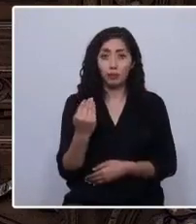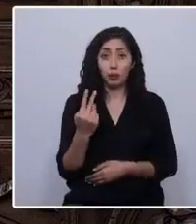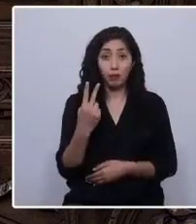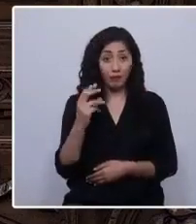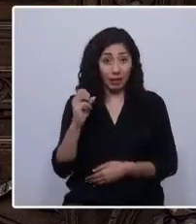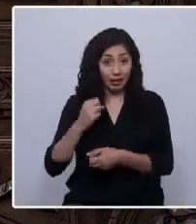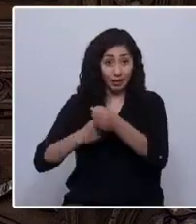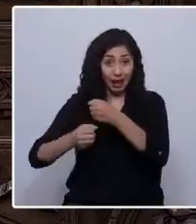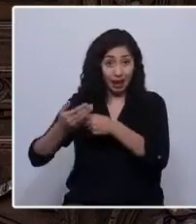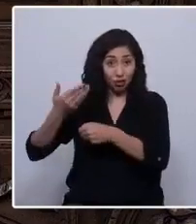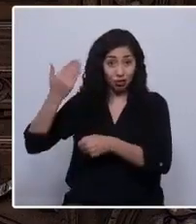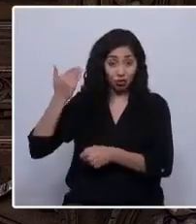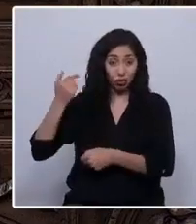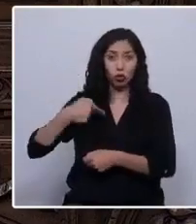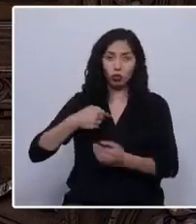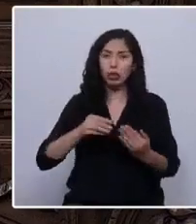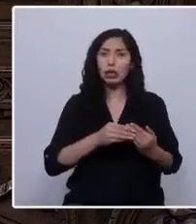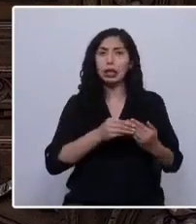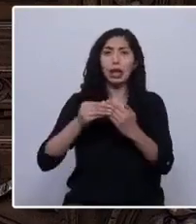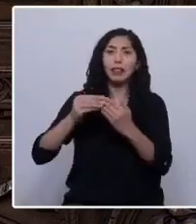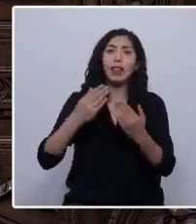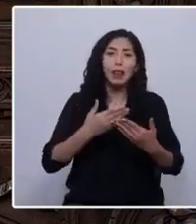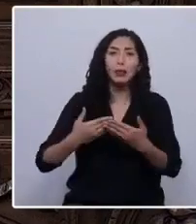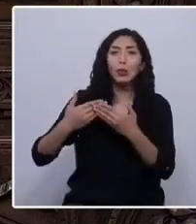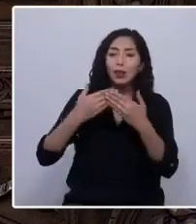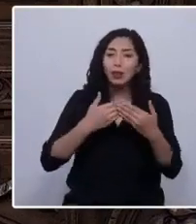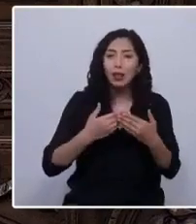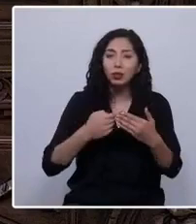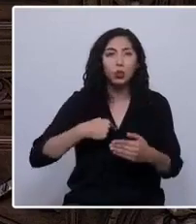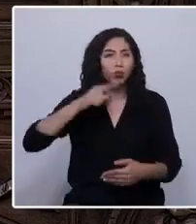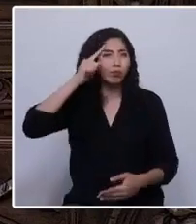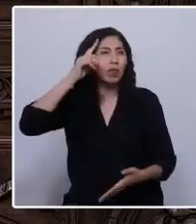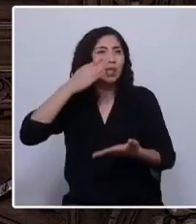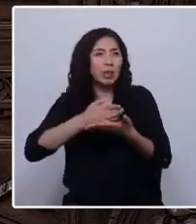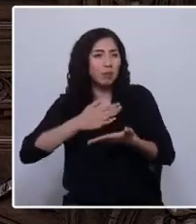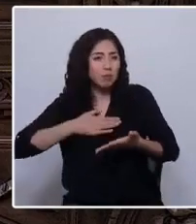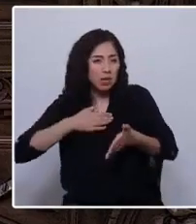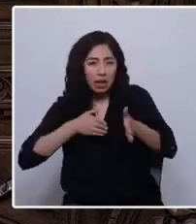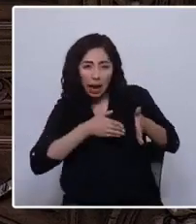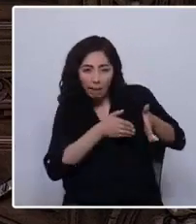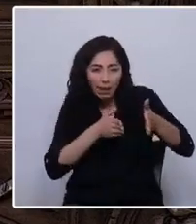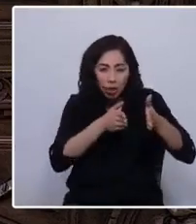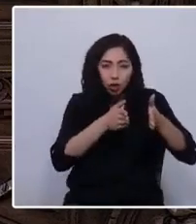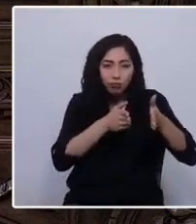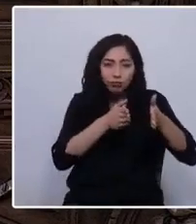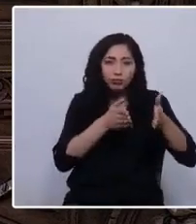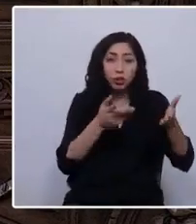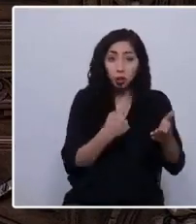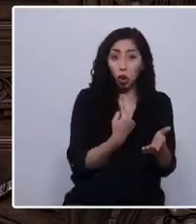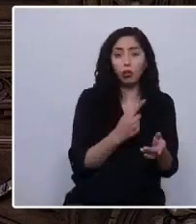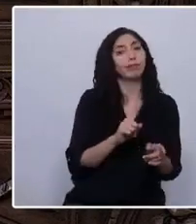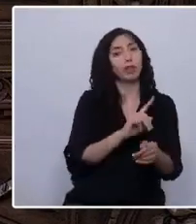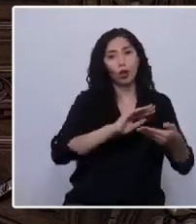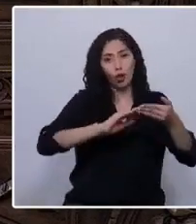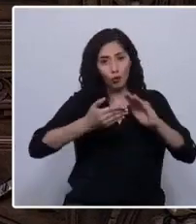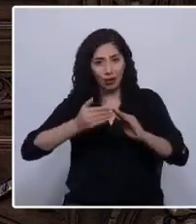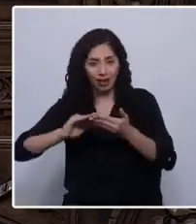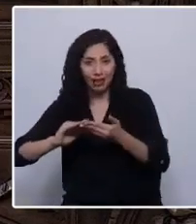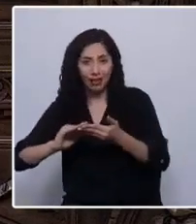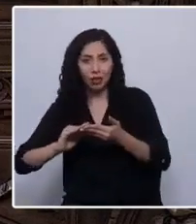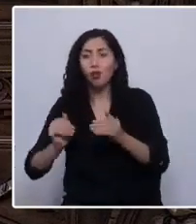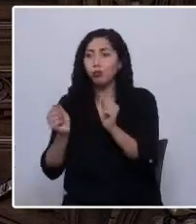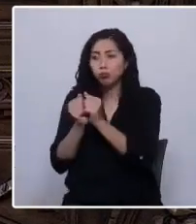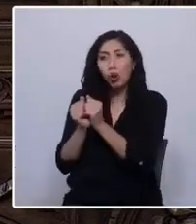años, siendo dirigente estudiantil, decidí que mi camino lo recorrería en comunidad. Junto a un grupo de